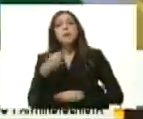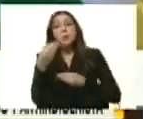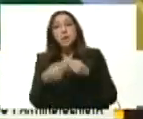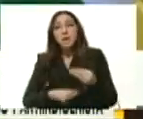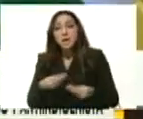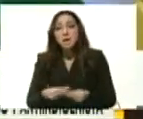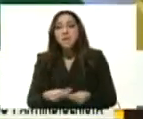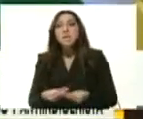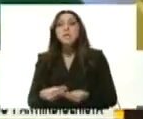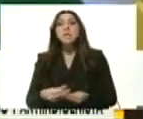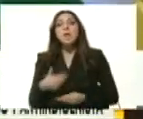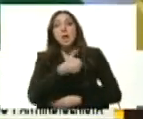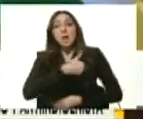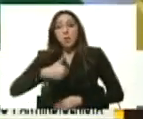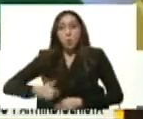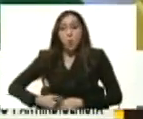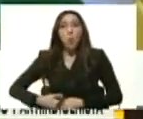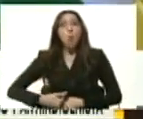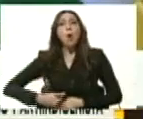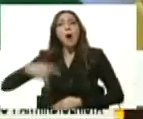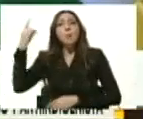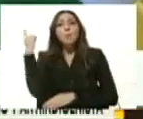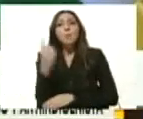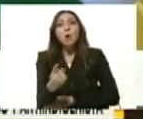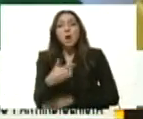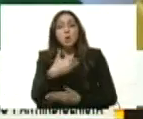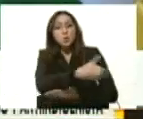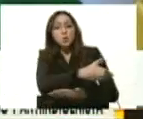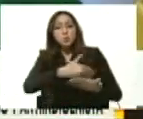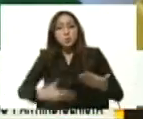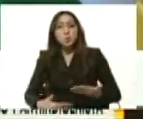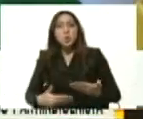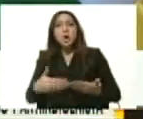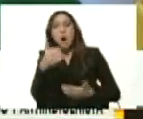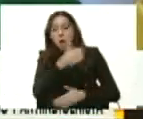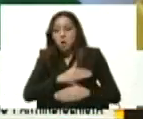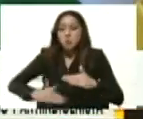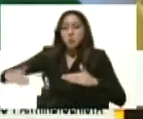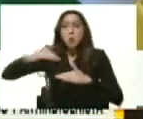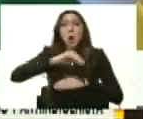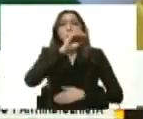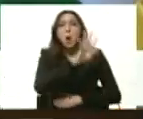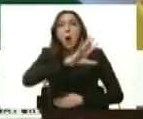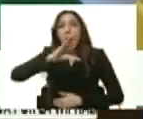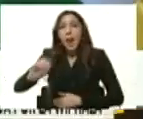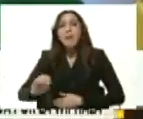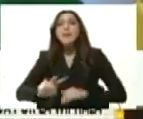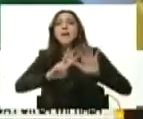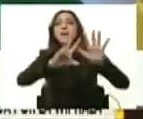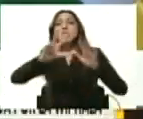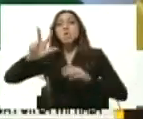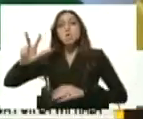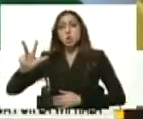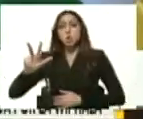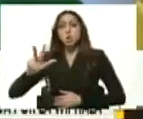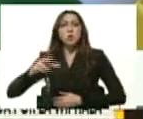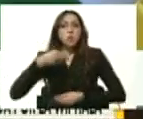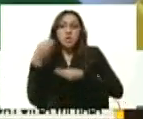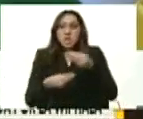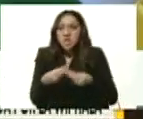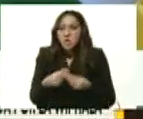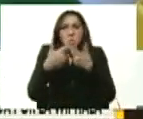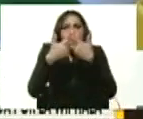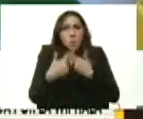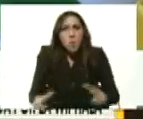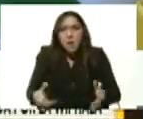Áñez fue la promulgación del Decreto Supremo 4078, que dio vía libre a